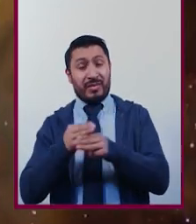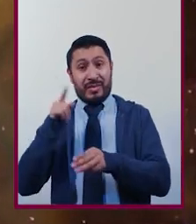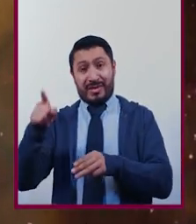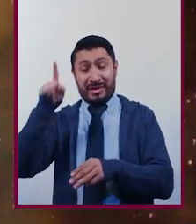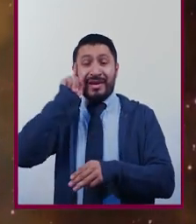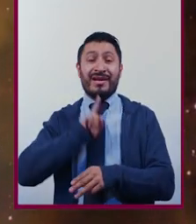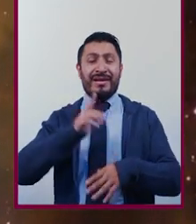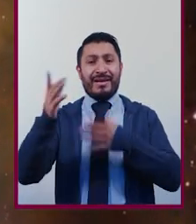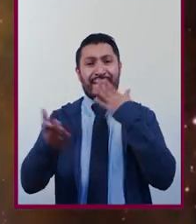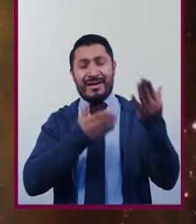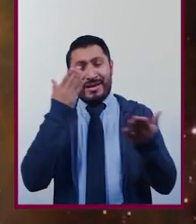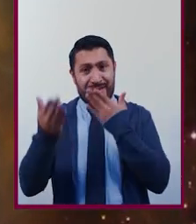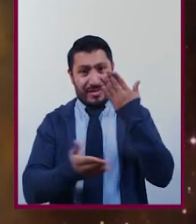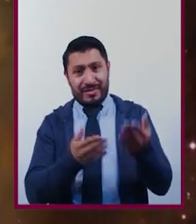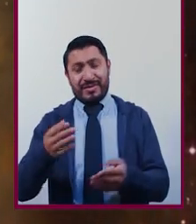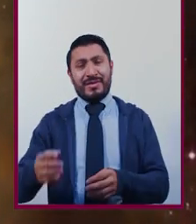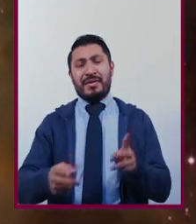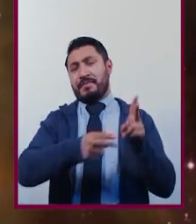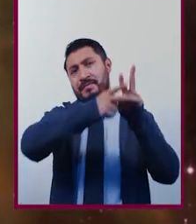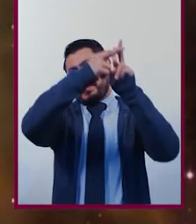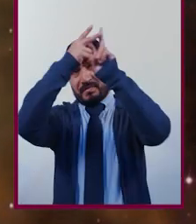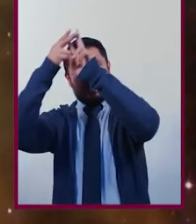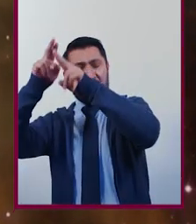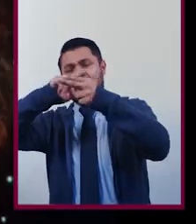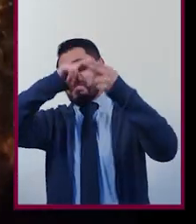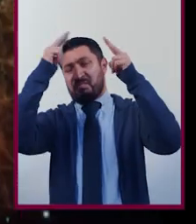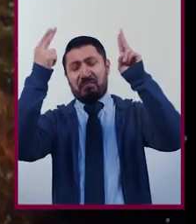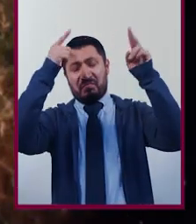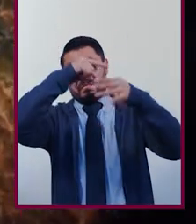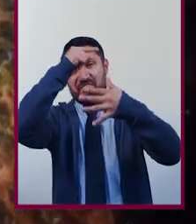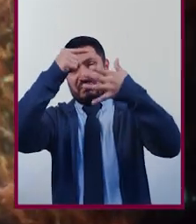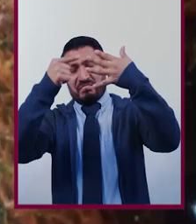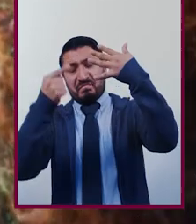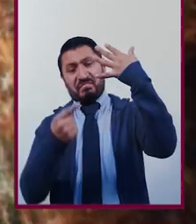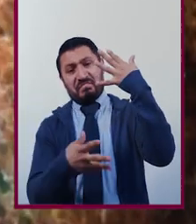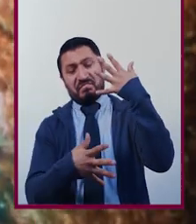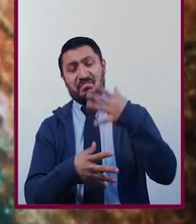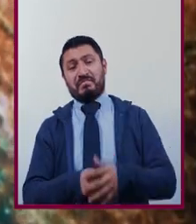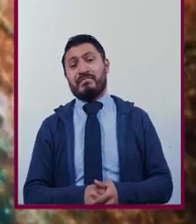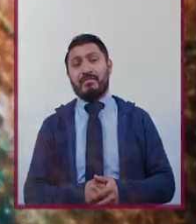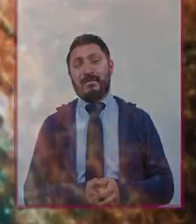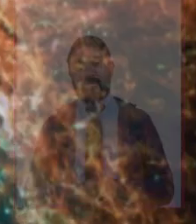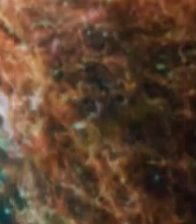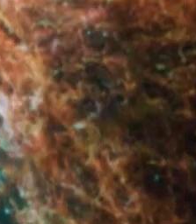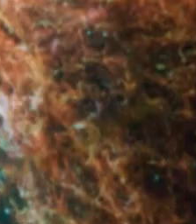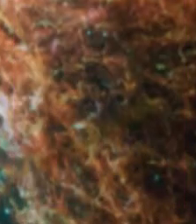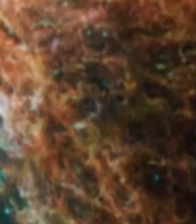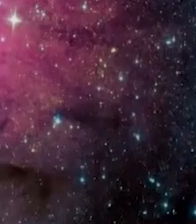se ha dedicado a estudiar la materia interestelar, entre otros asuntos apasionantes.